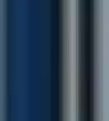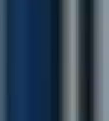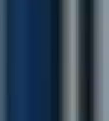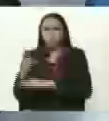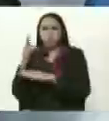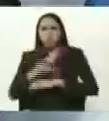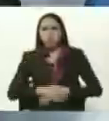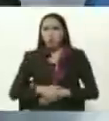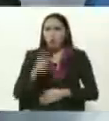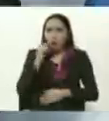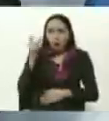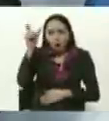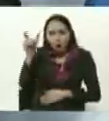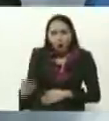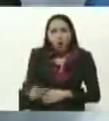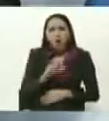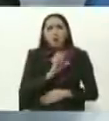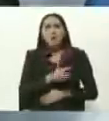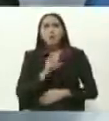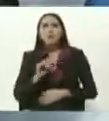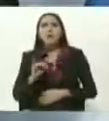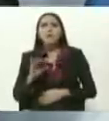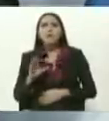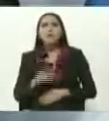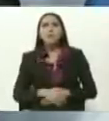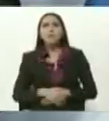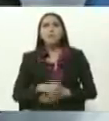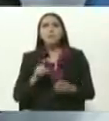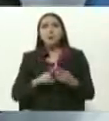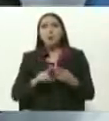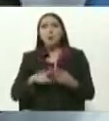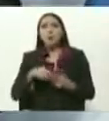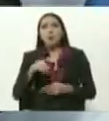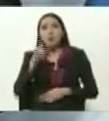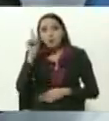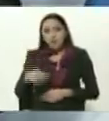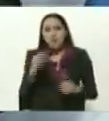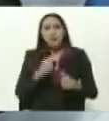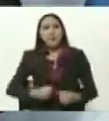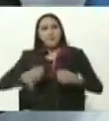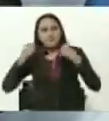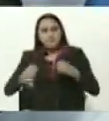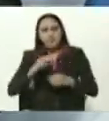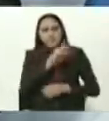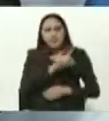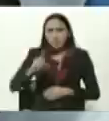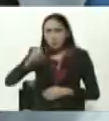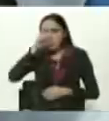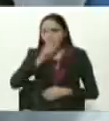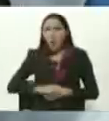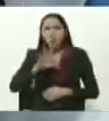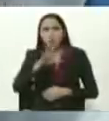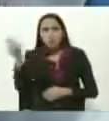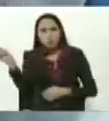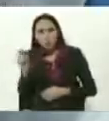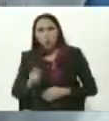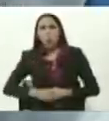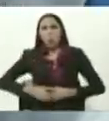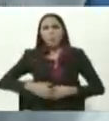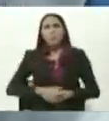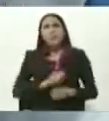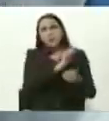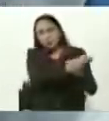al acusado Javier Useche Blanco, y 21 años y 5 meses de prisión por los delitos de trato cruel y uso indebido de arma